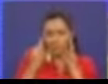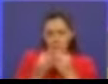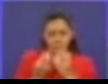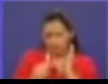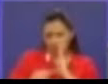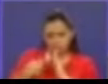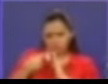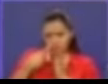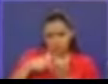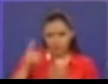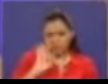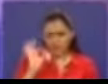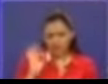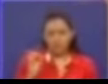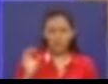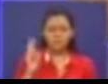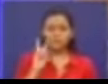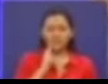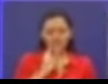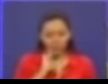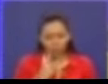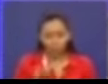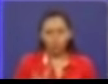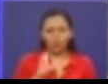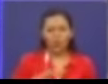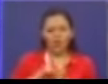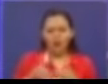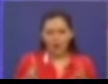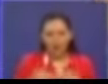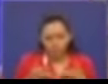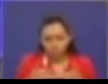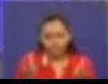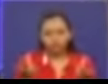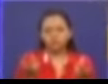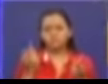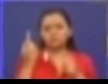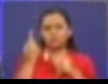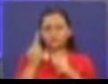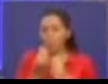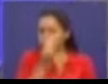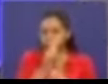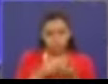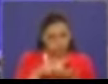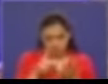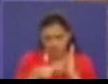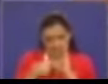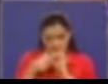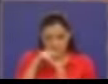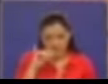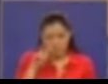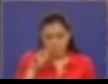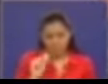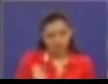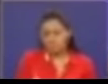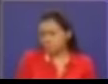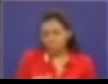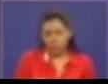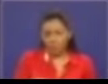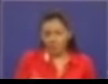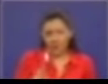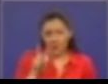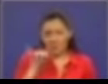IVA. Legumbres, arroz, no pagan IVA. Alimentos, no pagan IVA. Medicina, no pagan